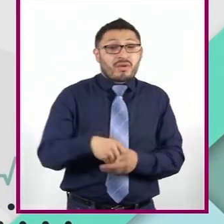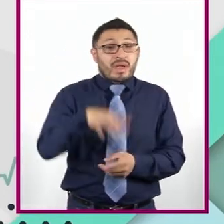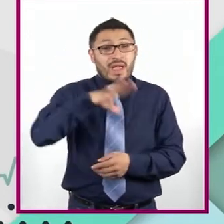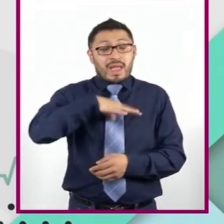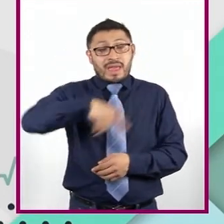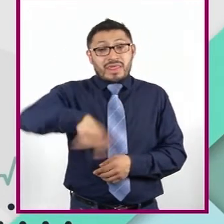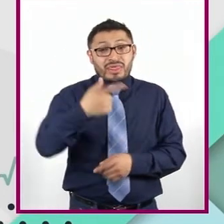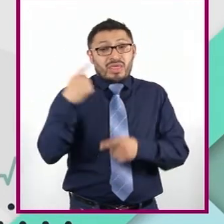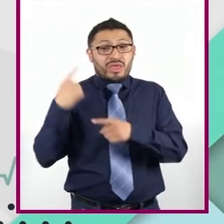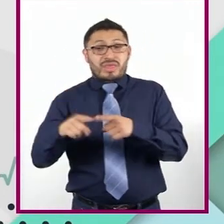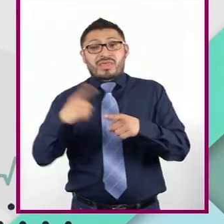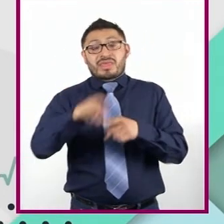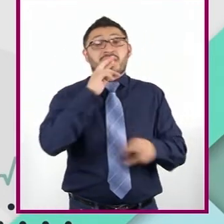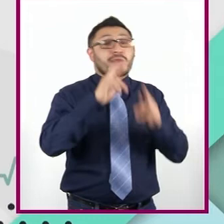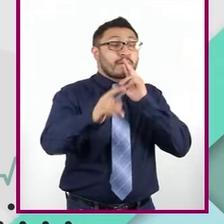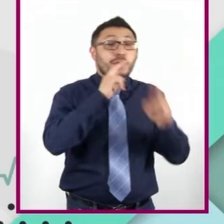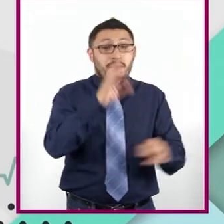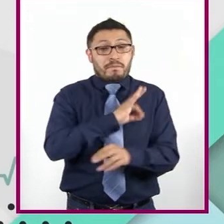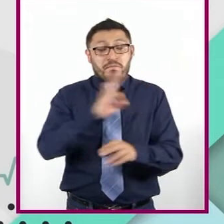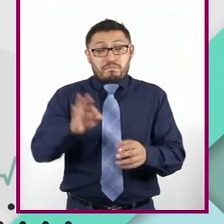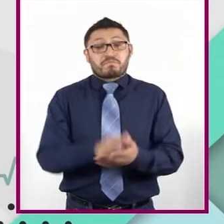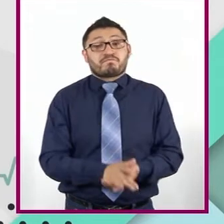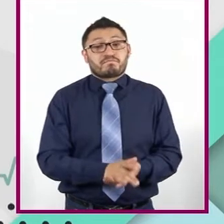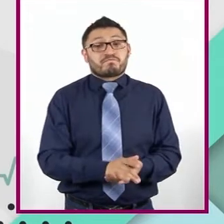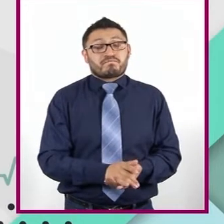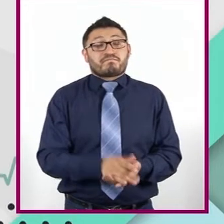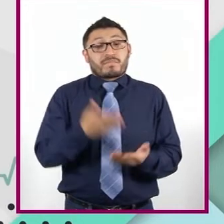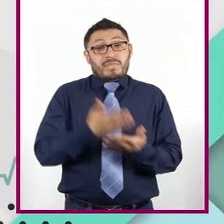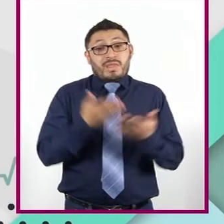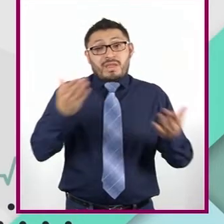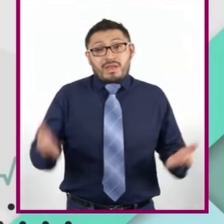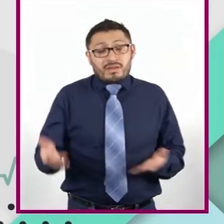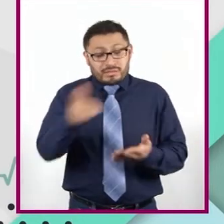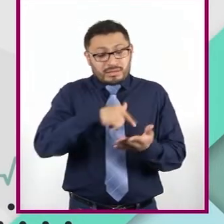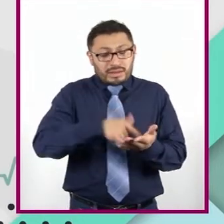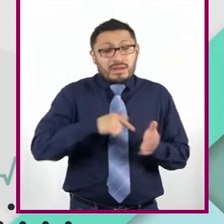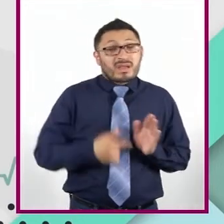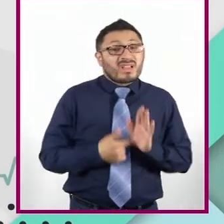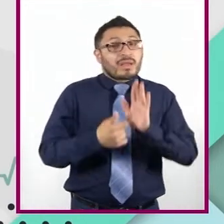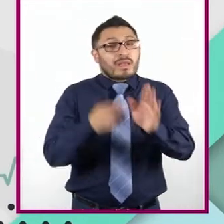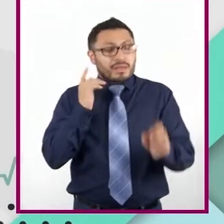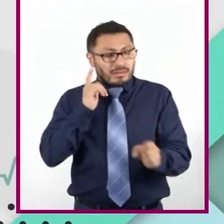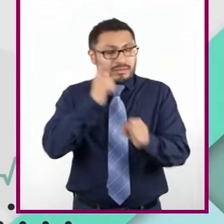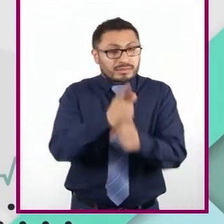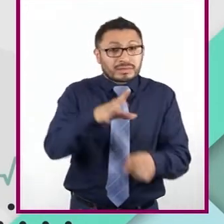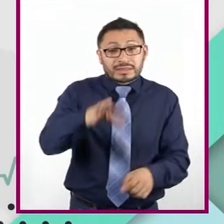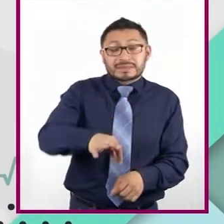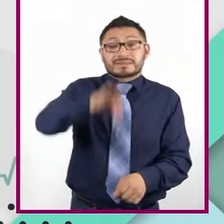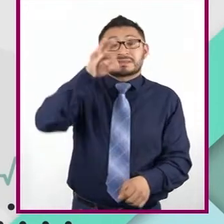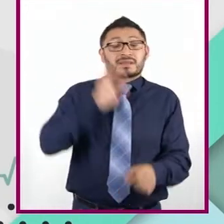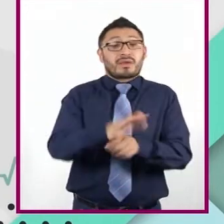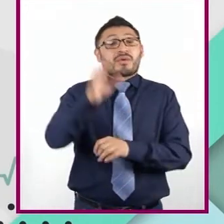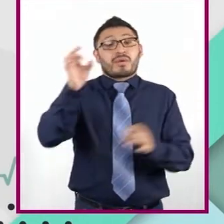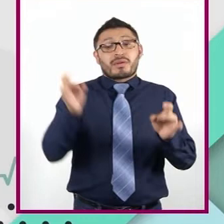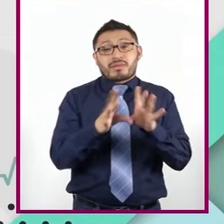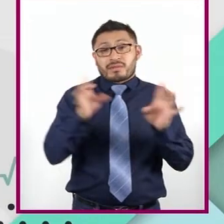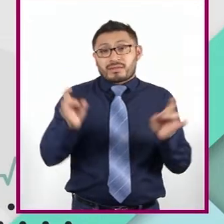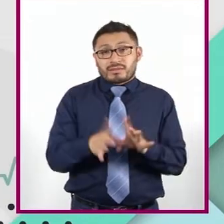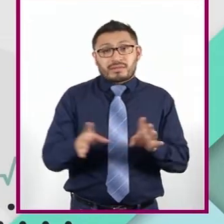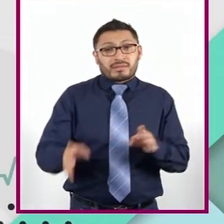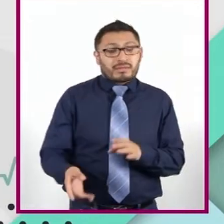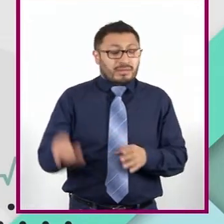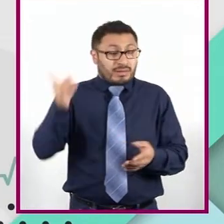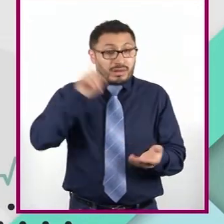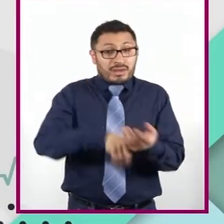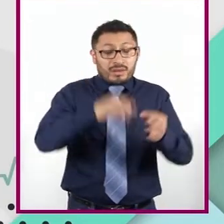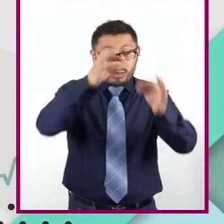diferentes resultados posibles. Ahora, del espacio muestral podemos seleccionar aquellos eventos en los que se